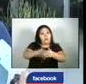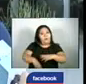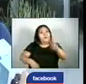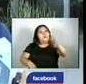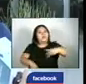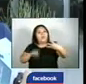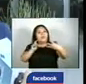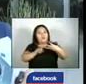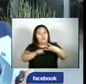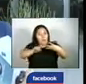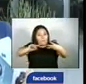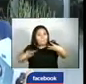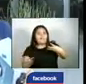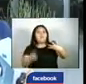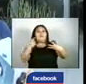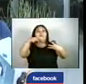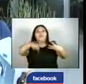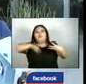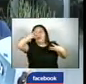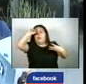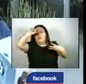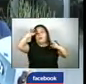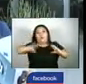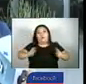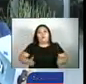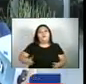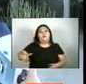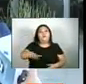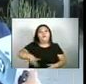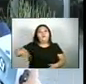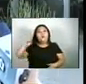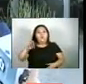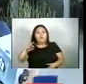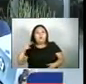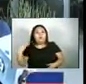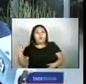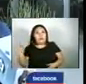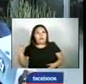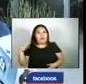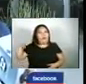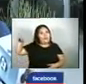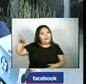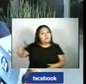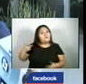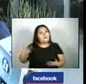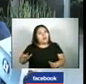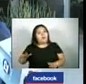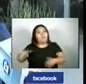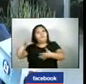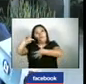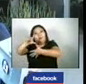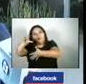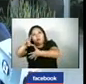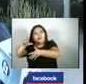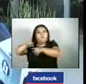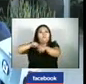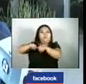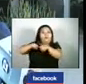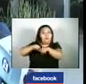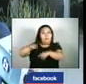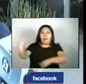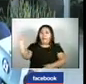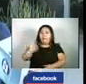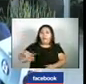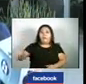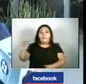hacer por primera vez en nuestra gestión en la zona oriental del país. Ese va a ser un torneo latinoamericano en donde vamos a tener a los